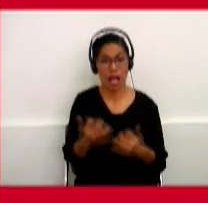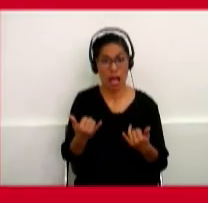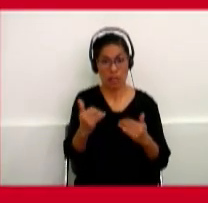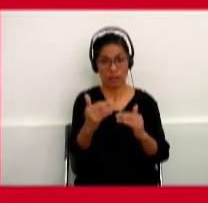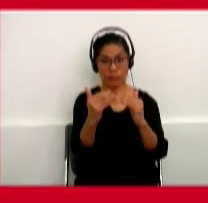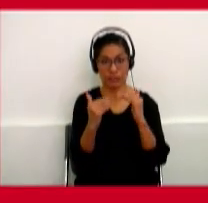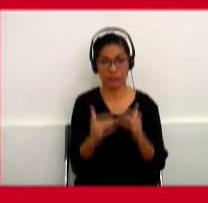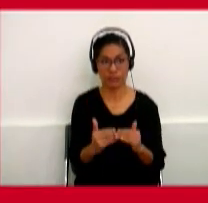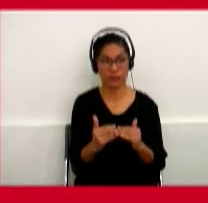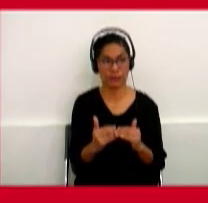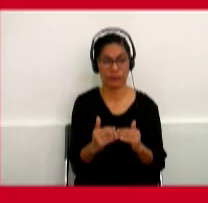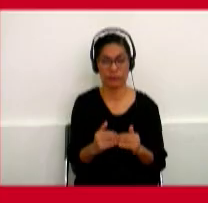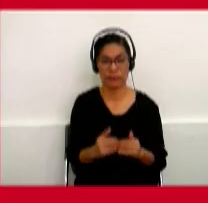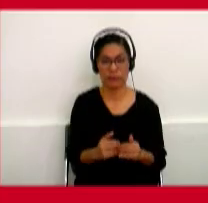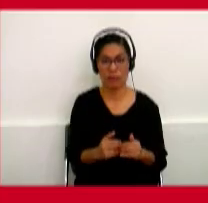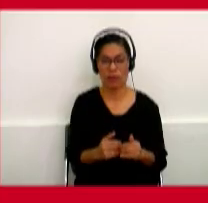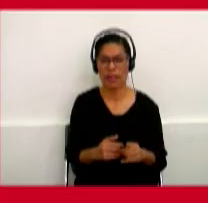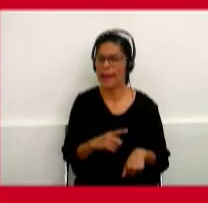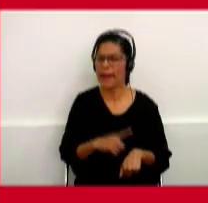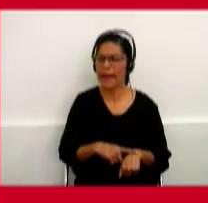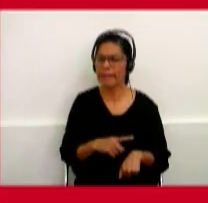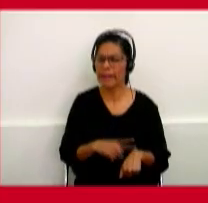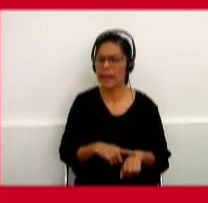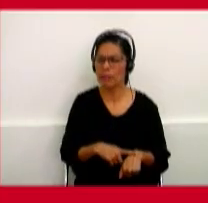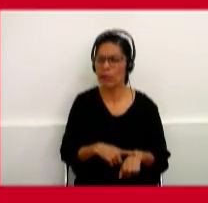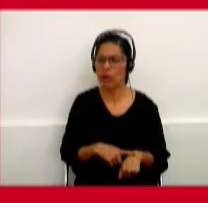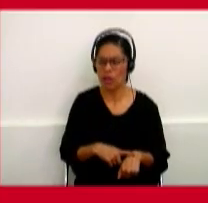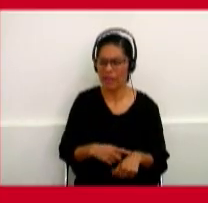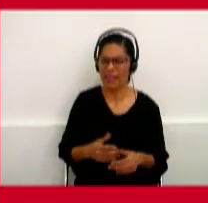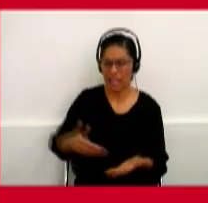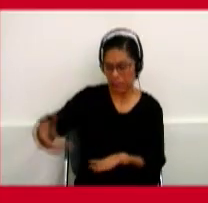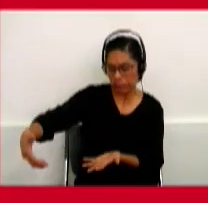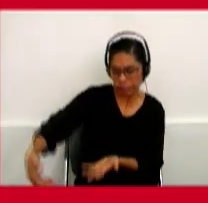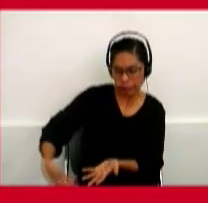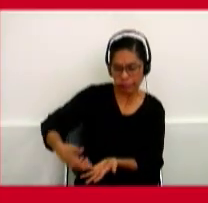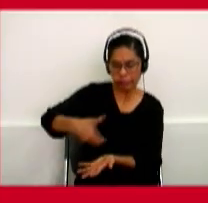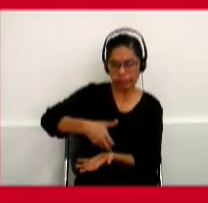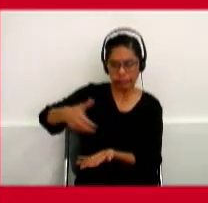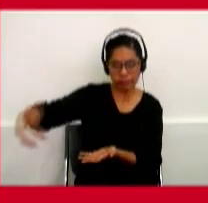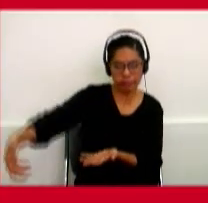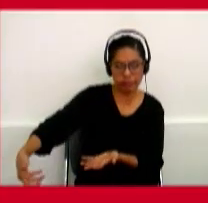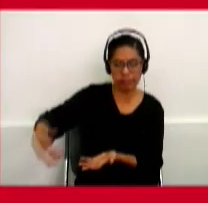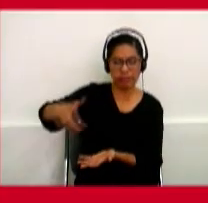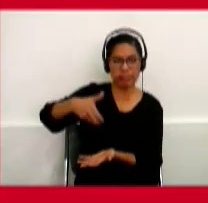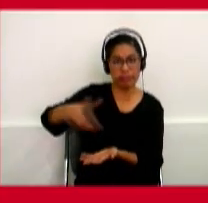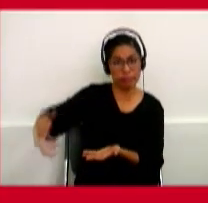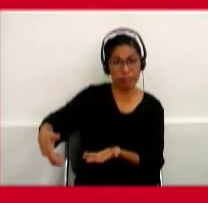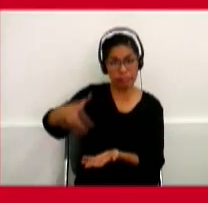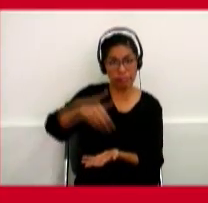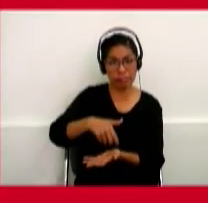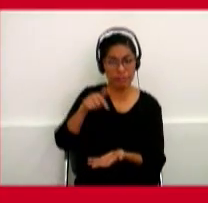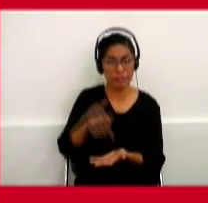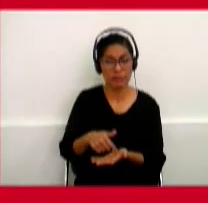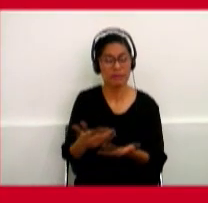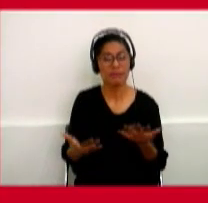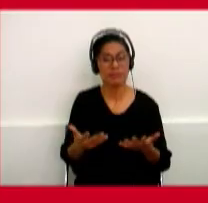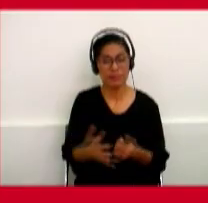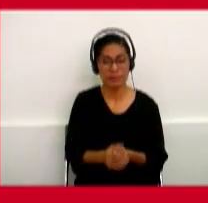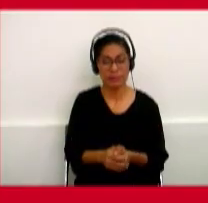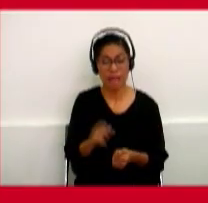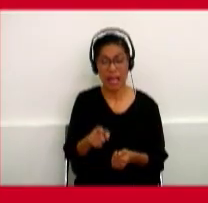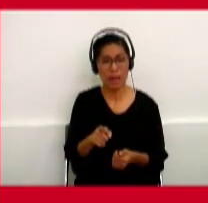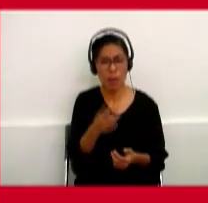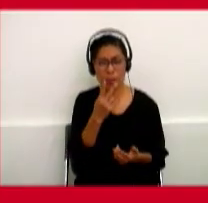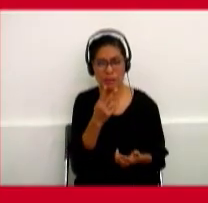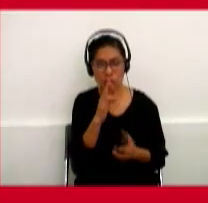al tiempo de ciclo de los excavadores. Algo interesante aquí es que nosotros hemos instrumentado nuestra solución